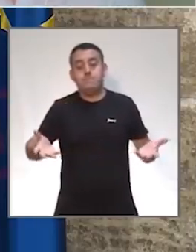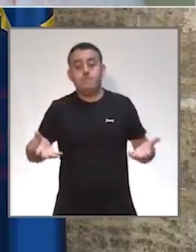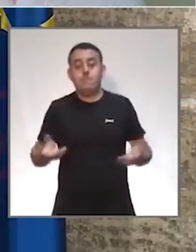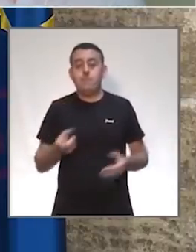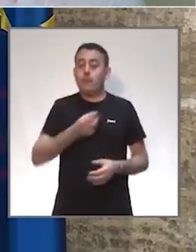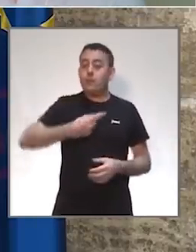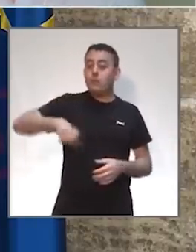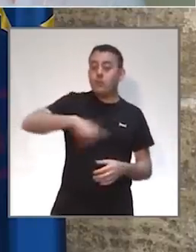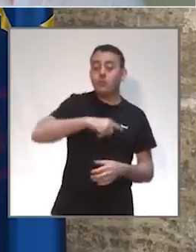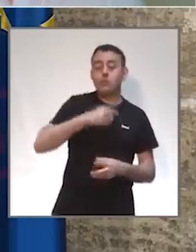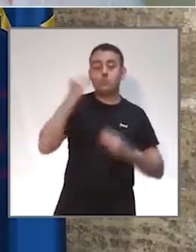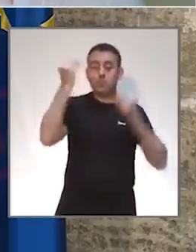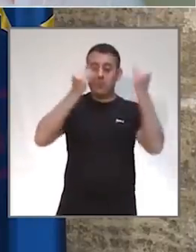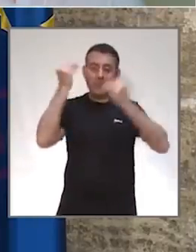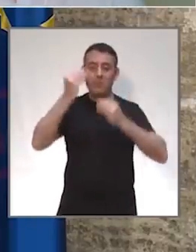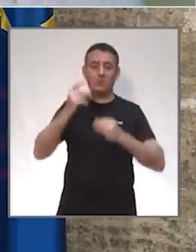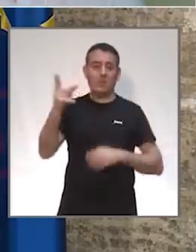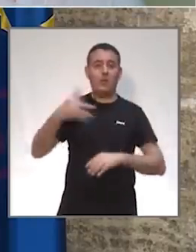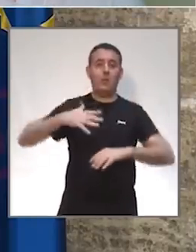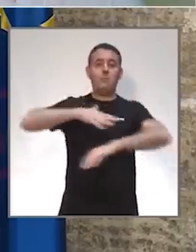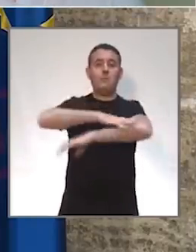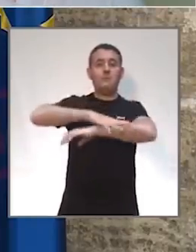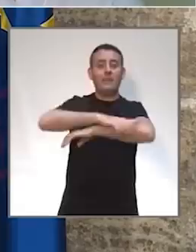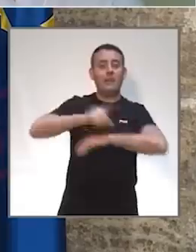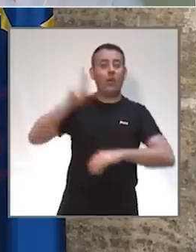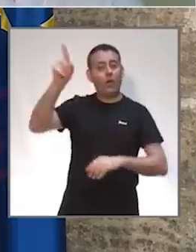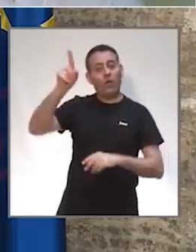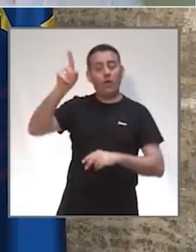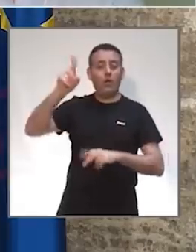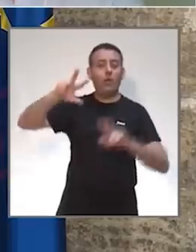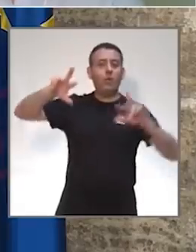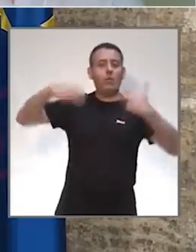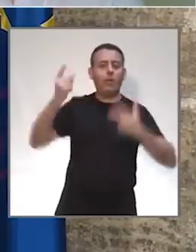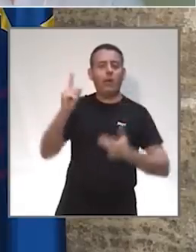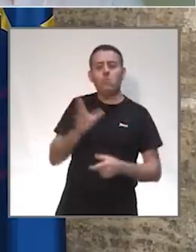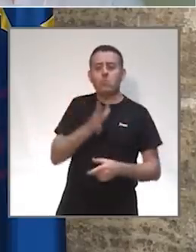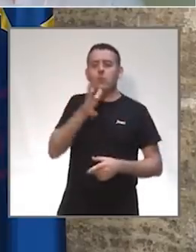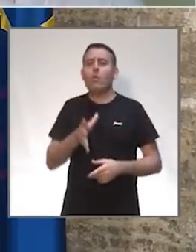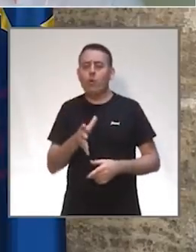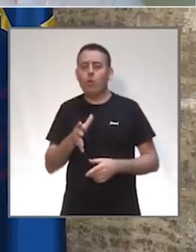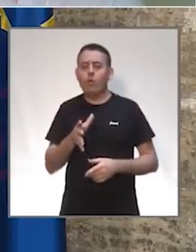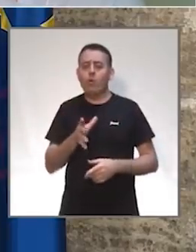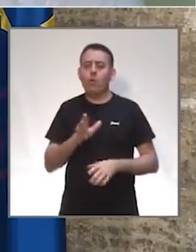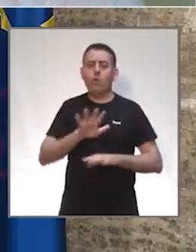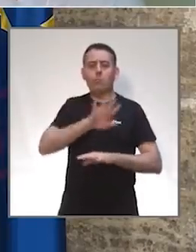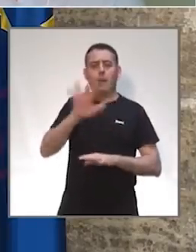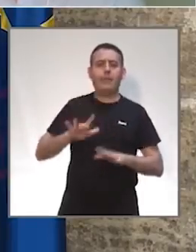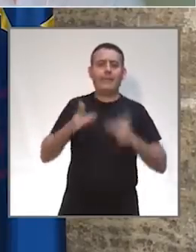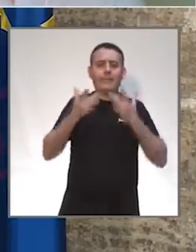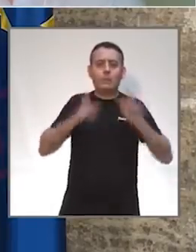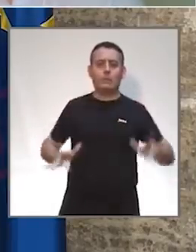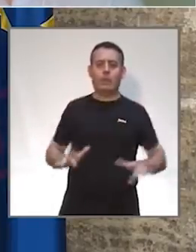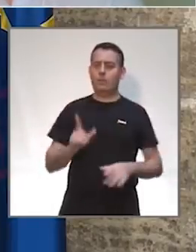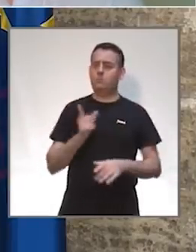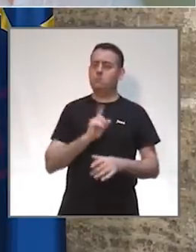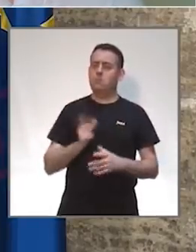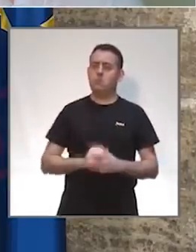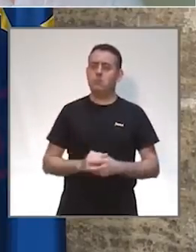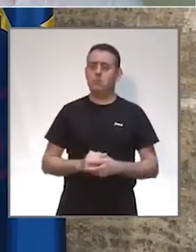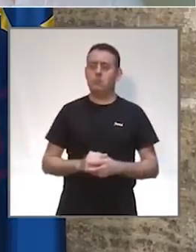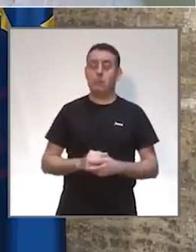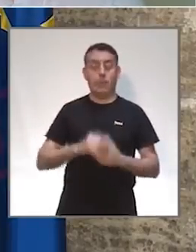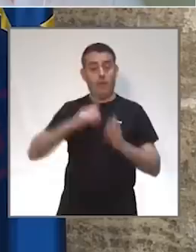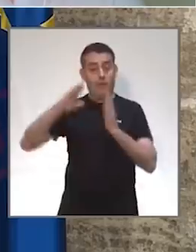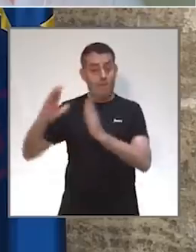que se reúne una hora después de la rueda de prensa con los alcaldes y le dice que están viviendo una situación de crisis sanitaria,